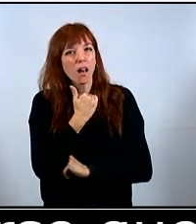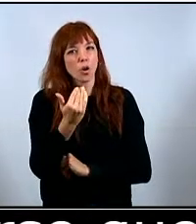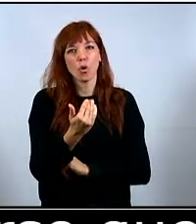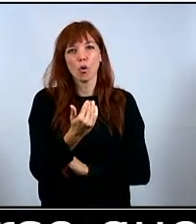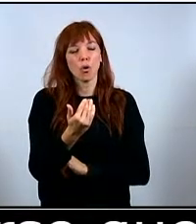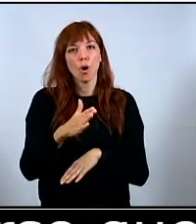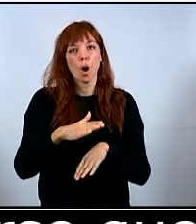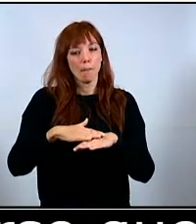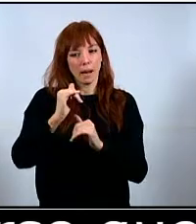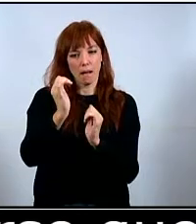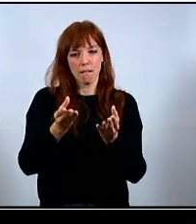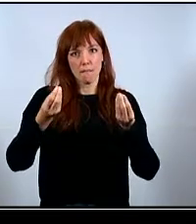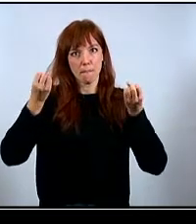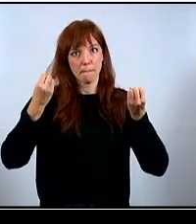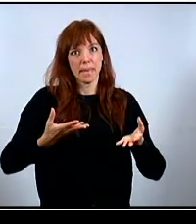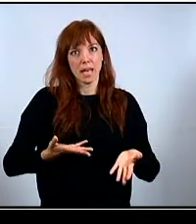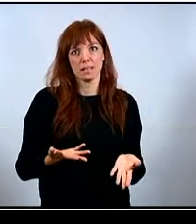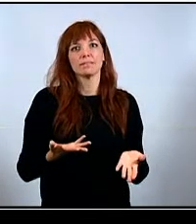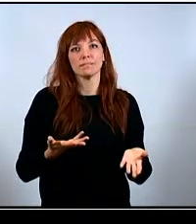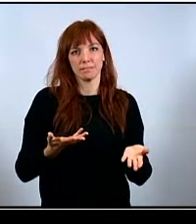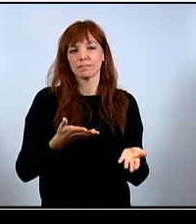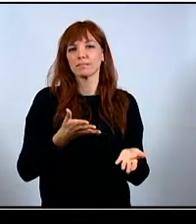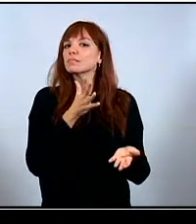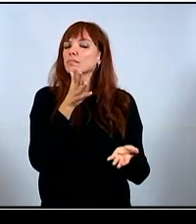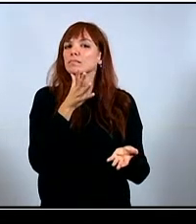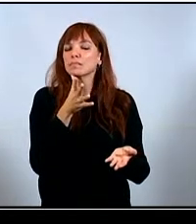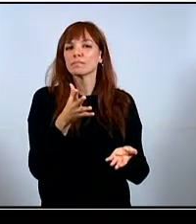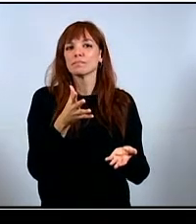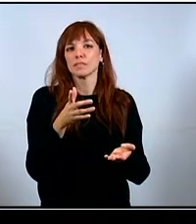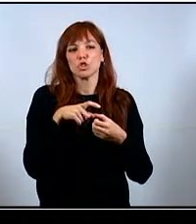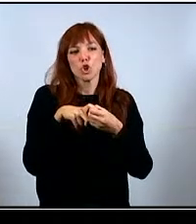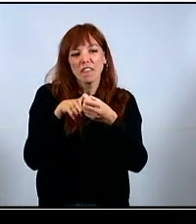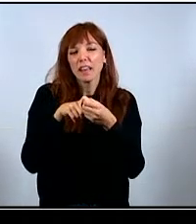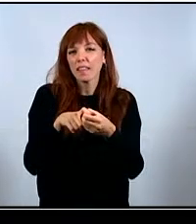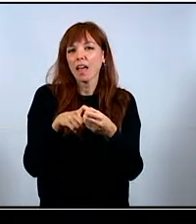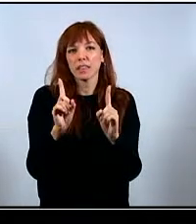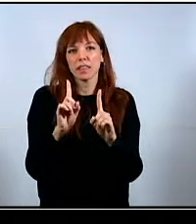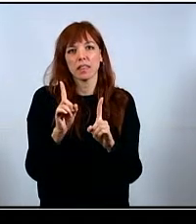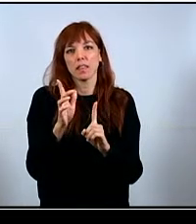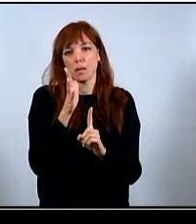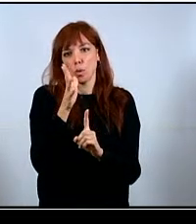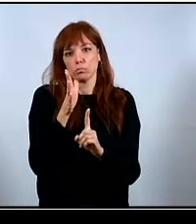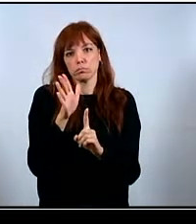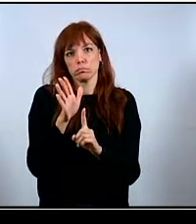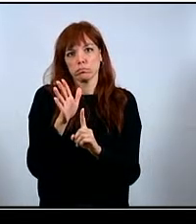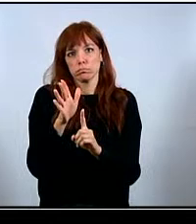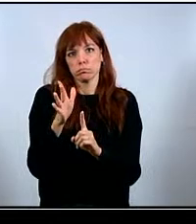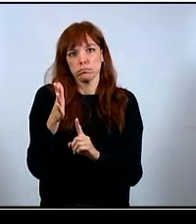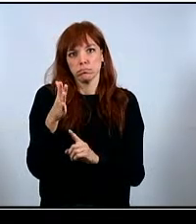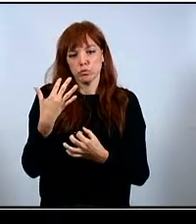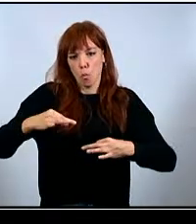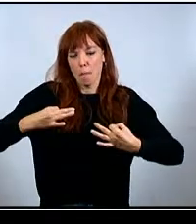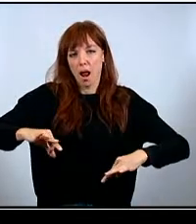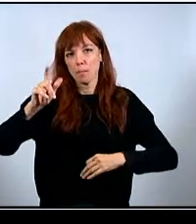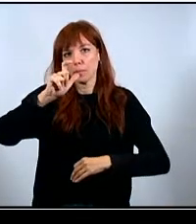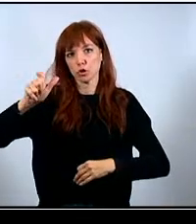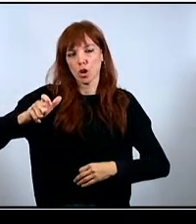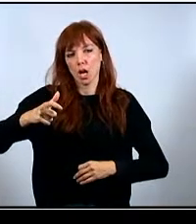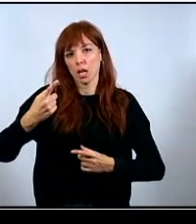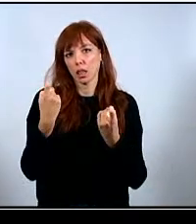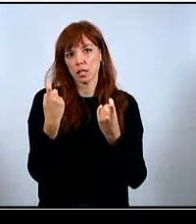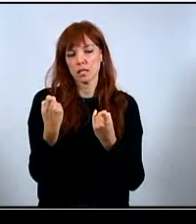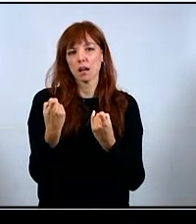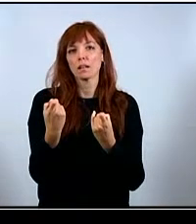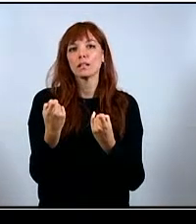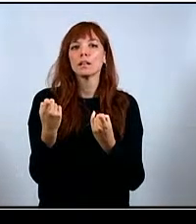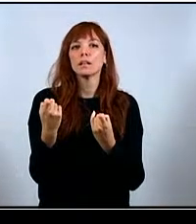para atenderlos bien, ¿no?, que ellos no querían mermar en solidaridad, simplemente que tenían que atenderlos bien como se merecían estas personas, ¿no?, que venían de una